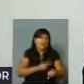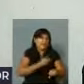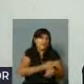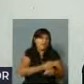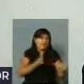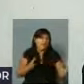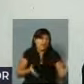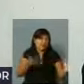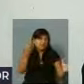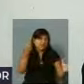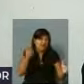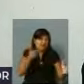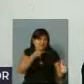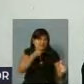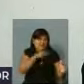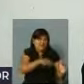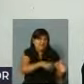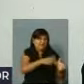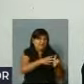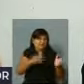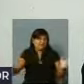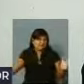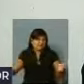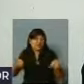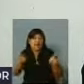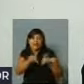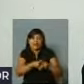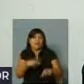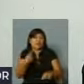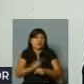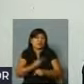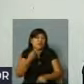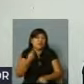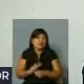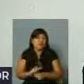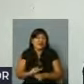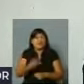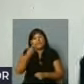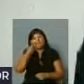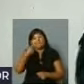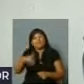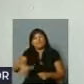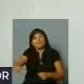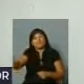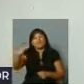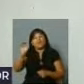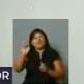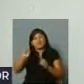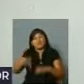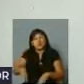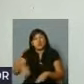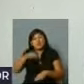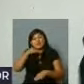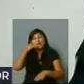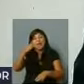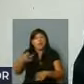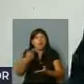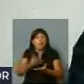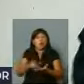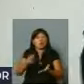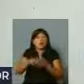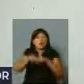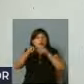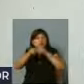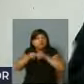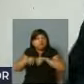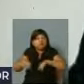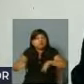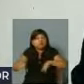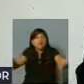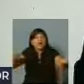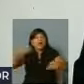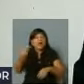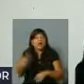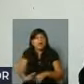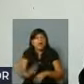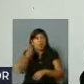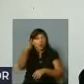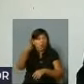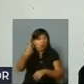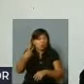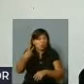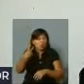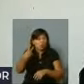que vendrá en algún momento, no sabemos si esto ya puede ser inicio de la segunda ola, tenemos casos